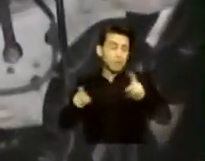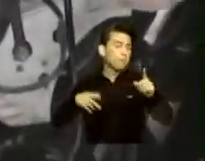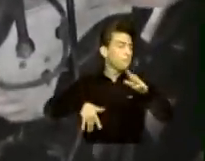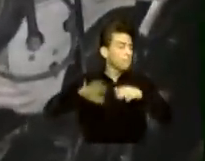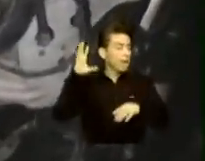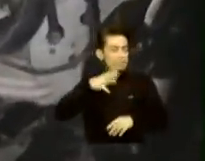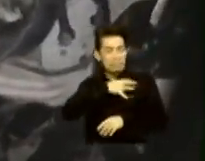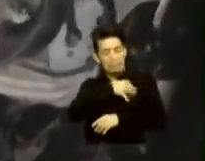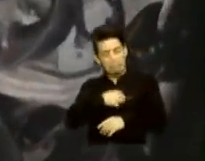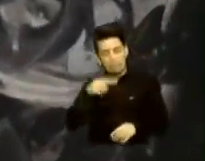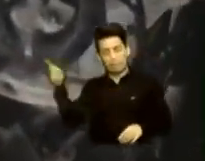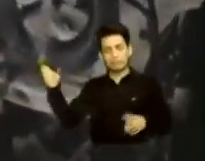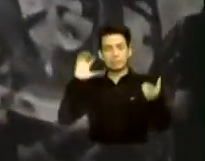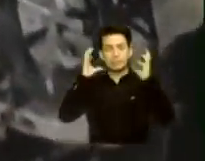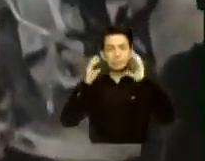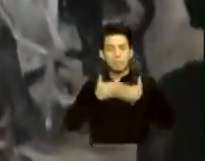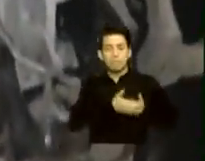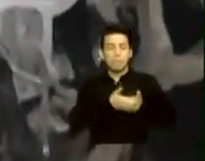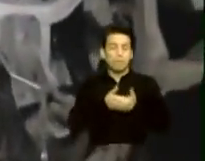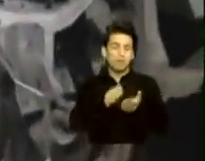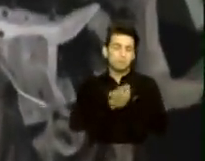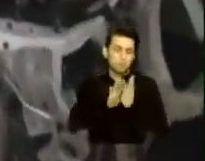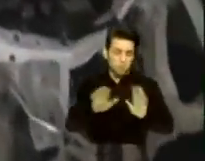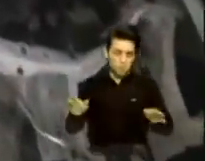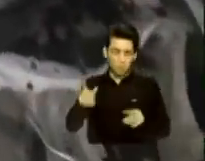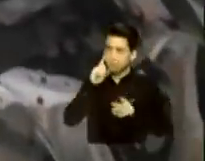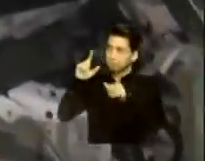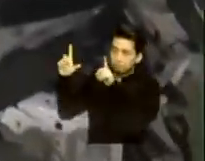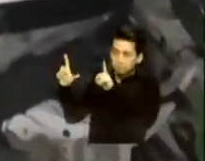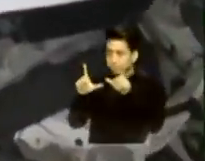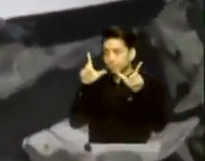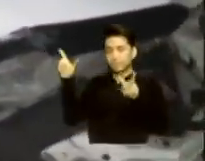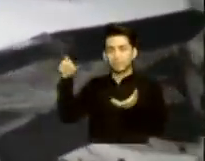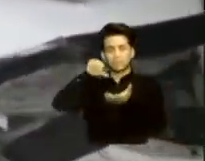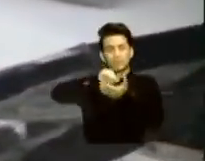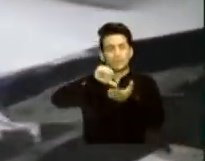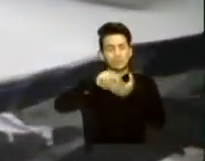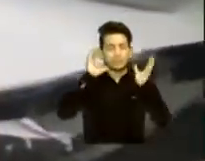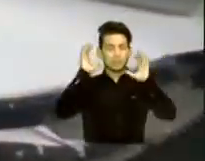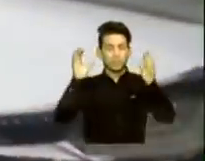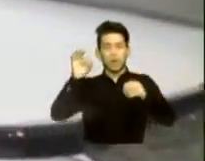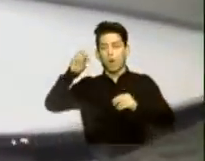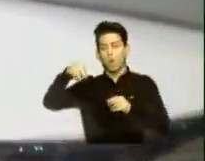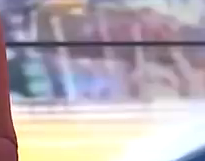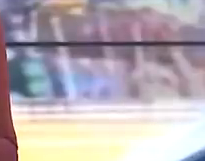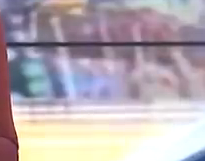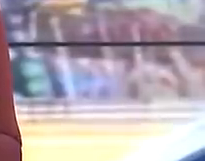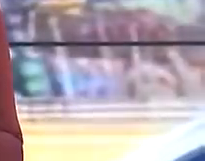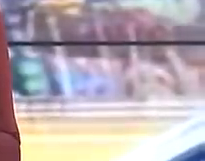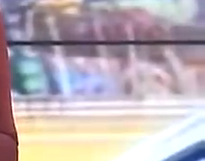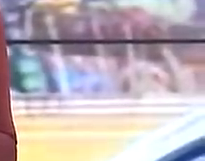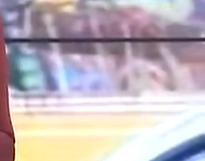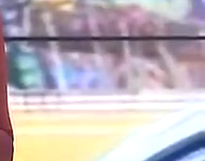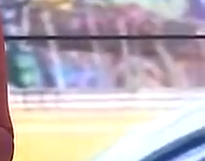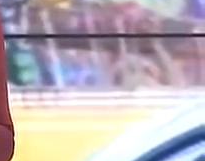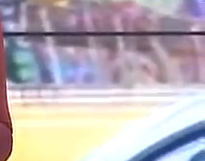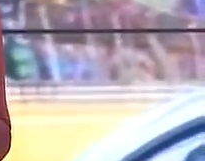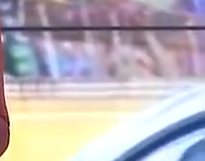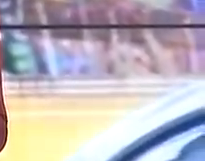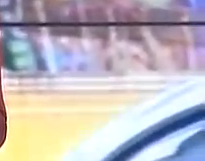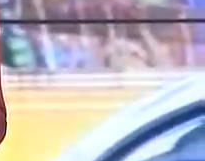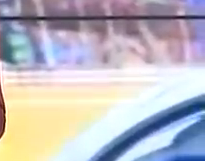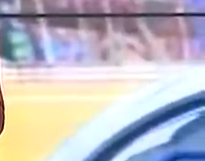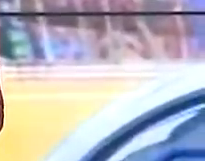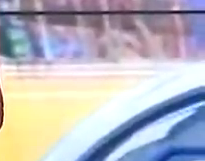los vecinos del lugar. Con imágenes de Denis Loyo desde la cabecera departamental de Chiquimula, Omar Vázquez. El luto y el dolor